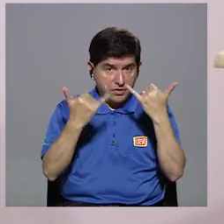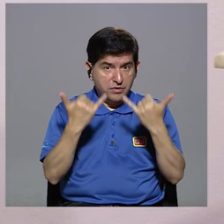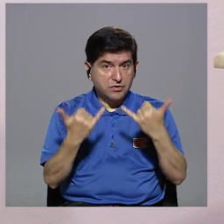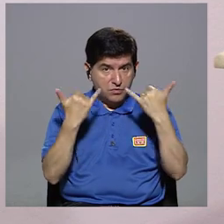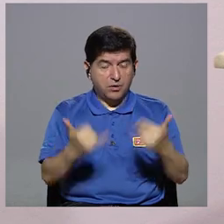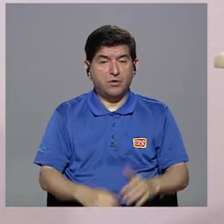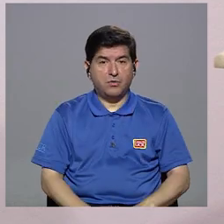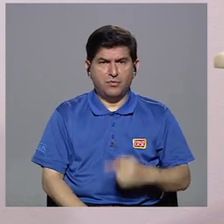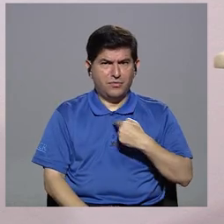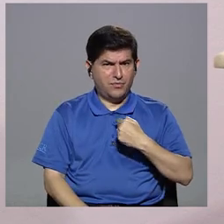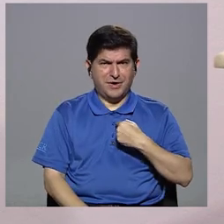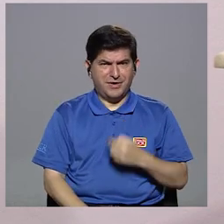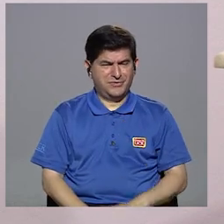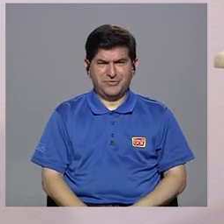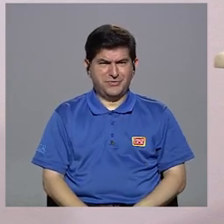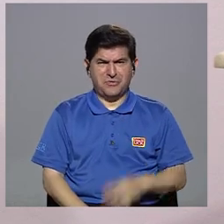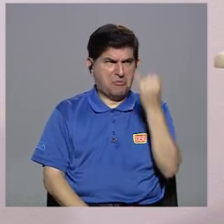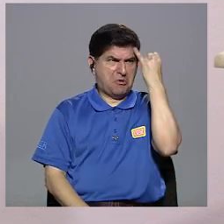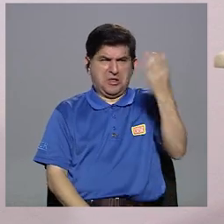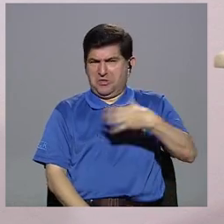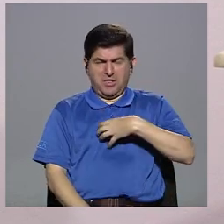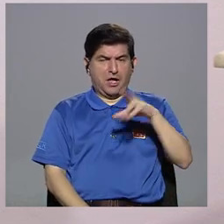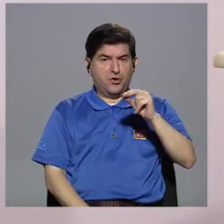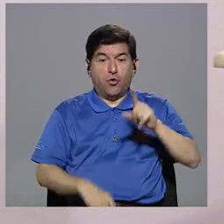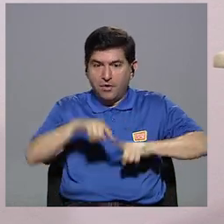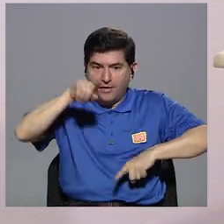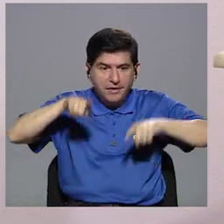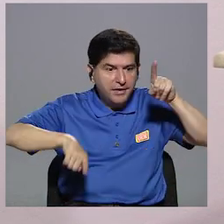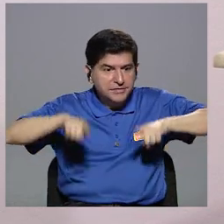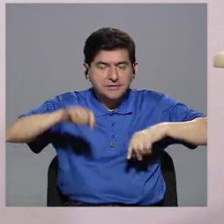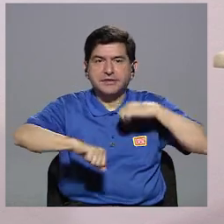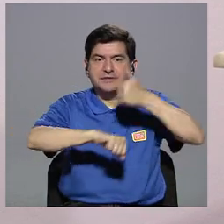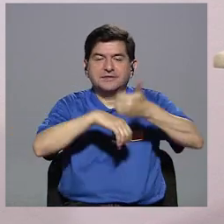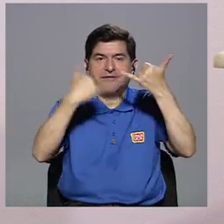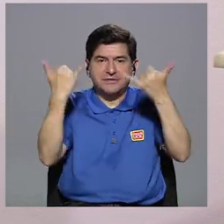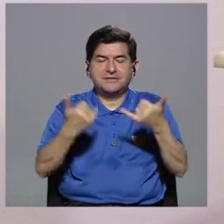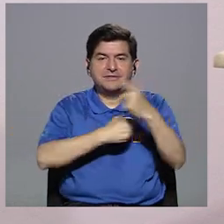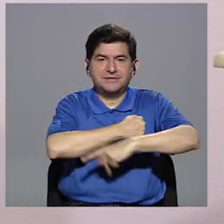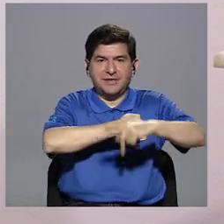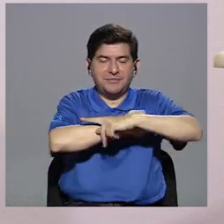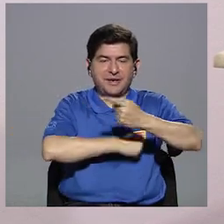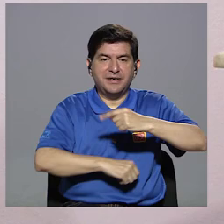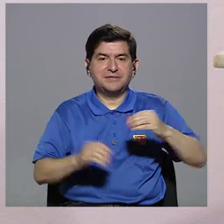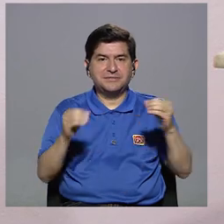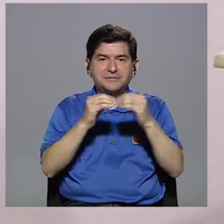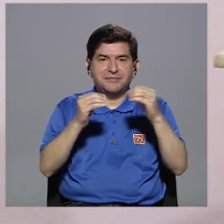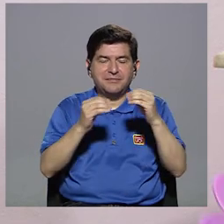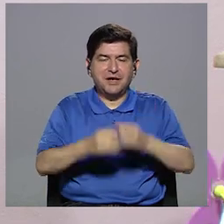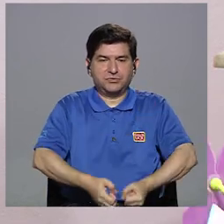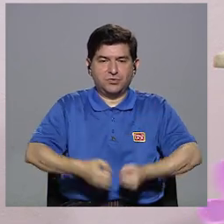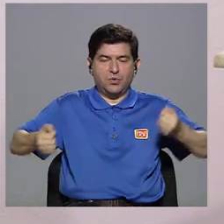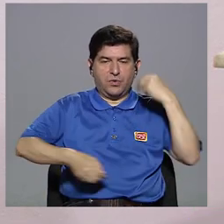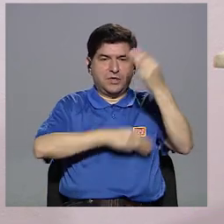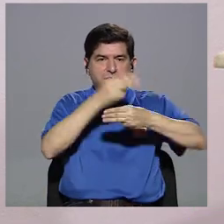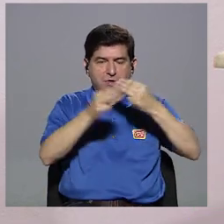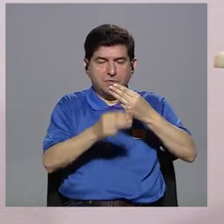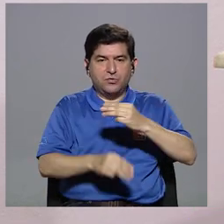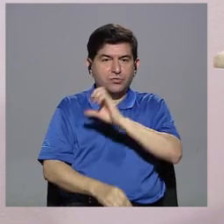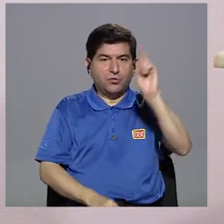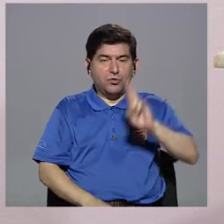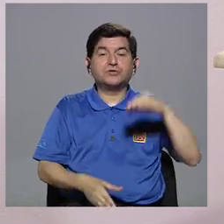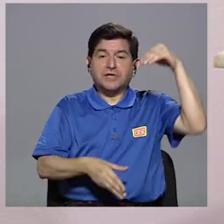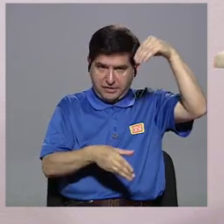diciendo no lo estoy sacando de la manga las estadísticas nos sitúan ya entre los países más obesos del mundo